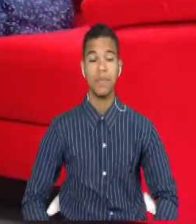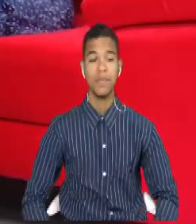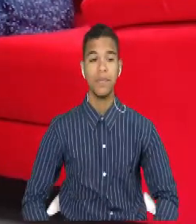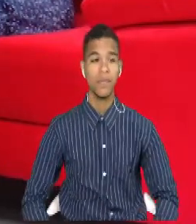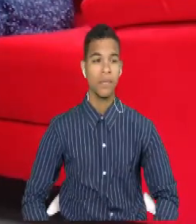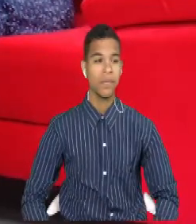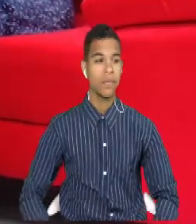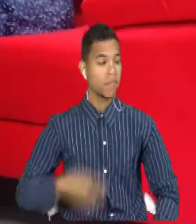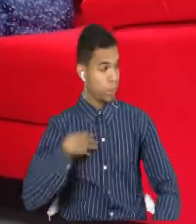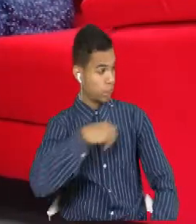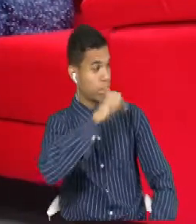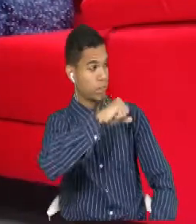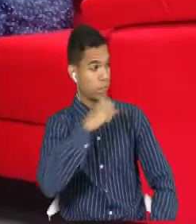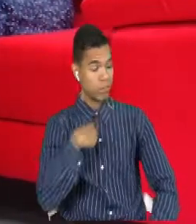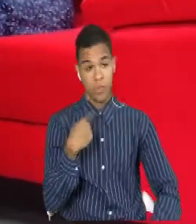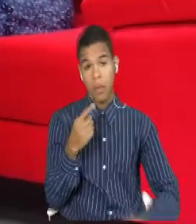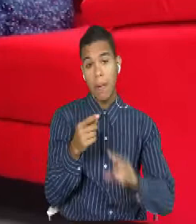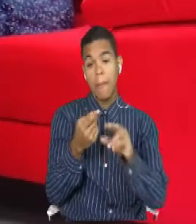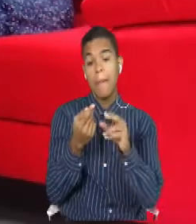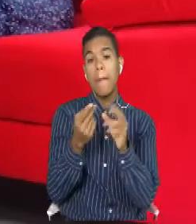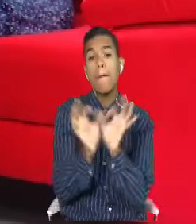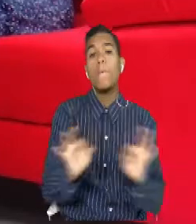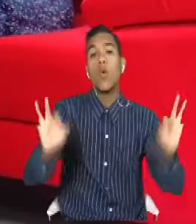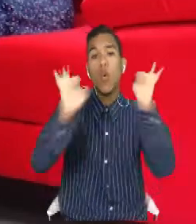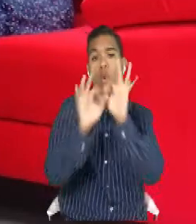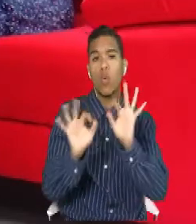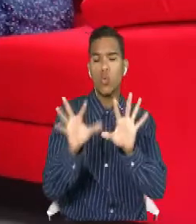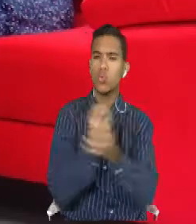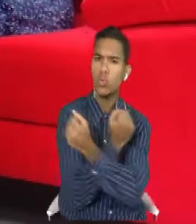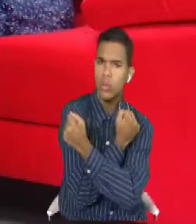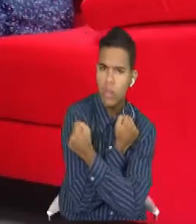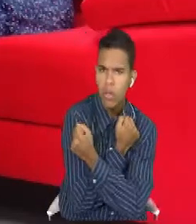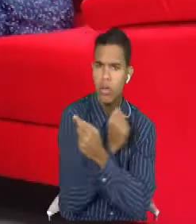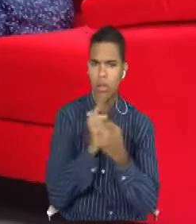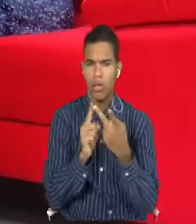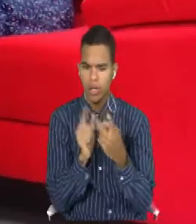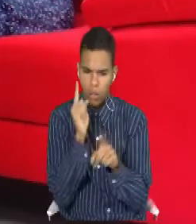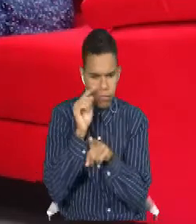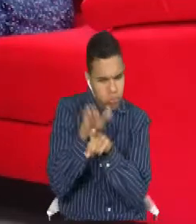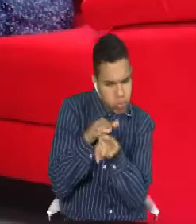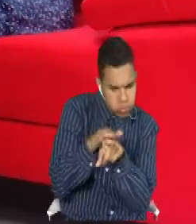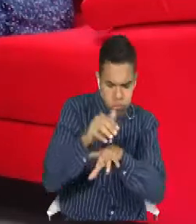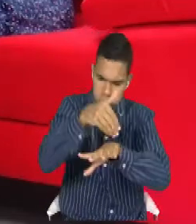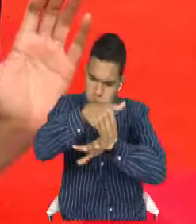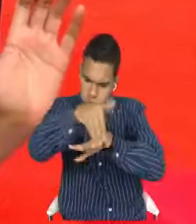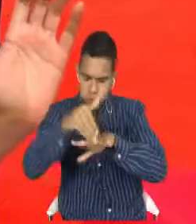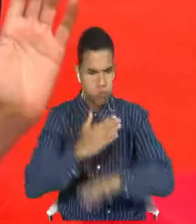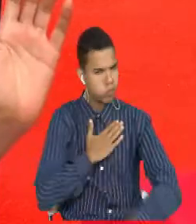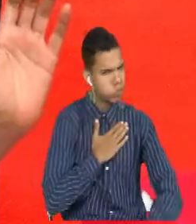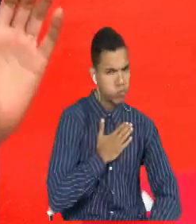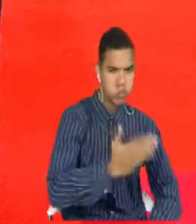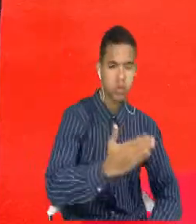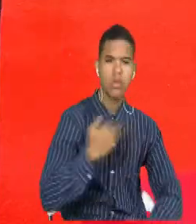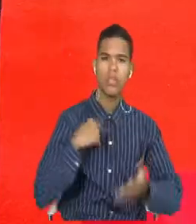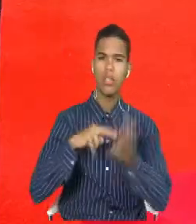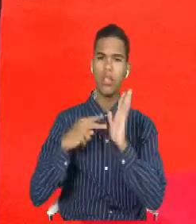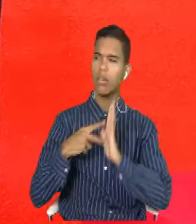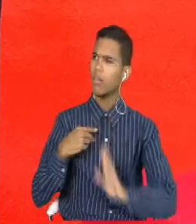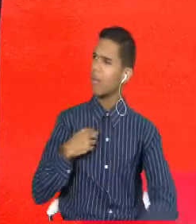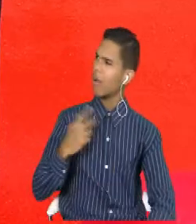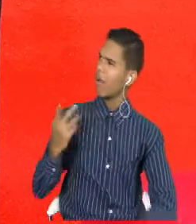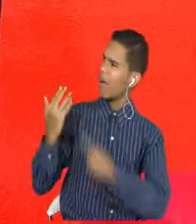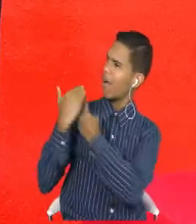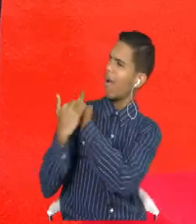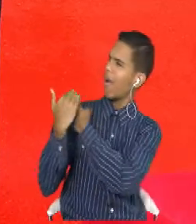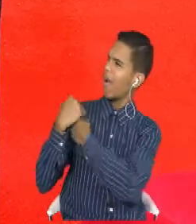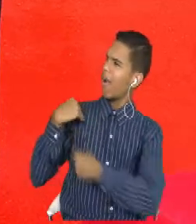es muy importante, ¿no? Que atiendan con amor, con muchísimo cariño al cliente, con mucha amabilidad, el cliente queda encantado. Cuando